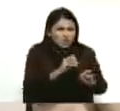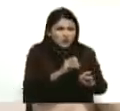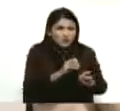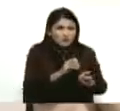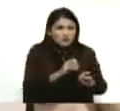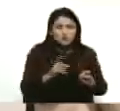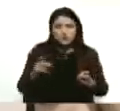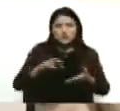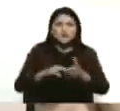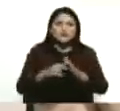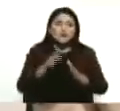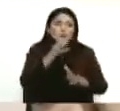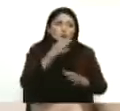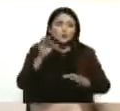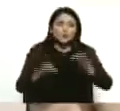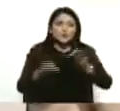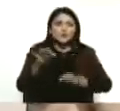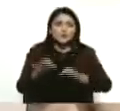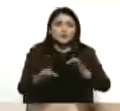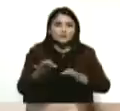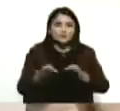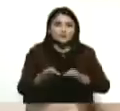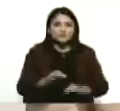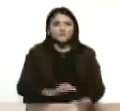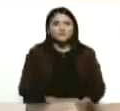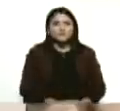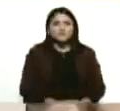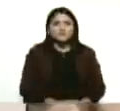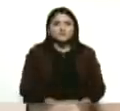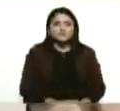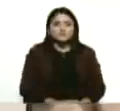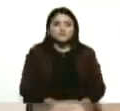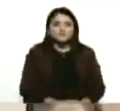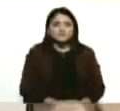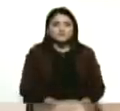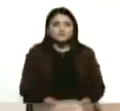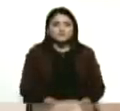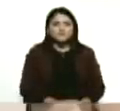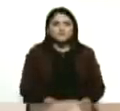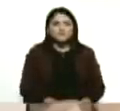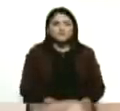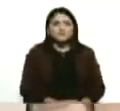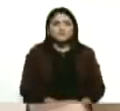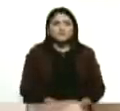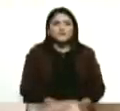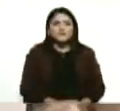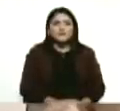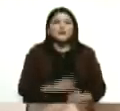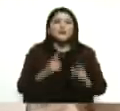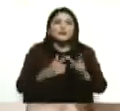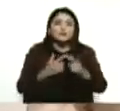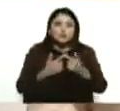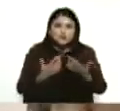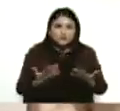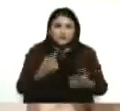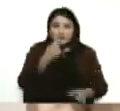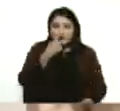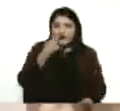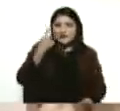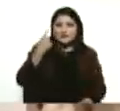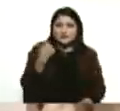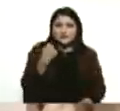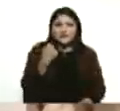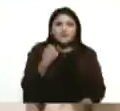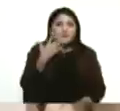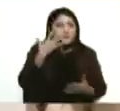en presencia de una situación de injusticia para con las personas. Así que ya aparecieron desde ayer, y esto, como